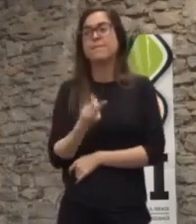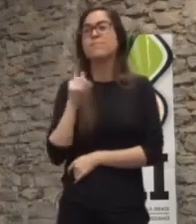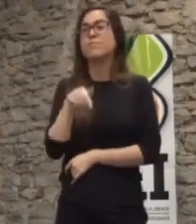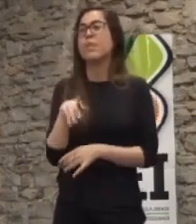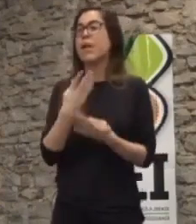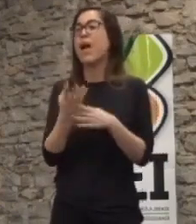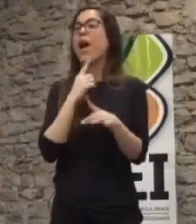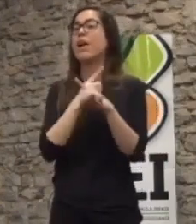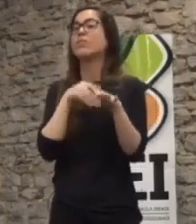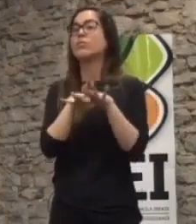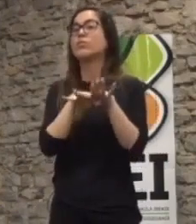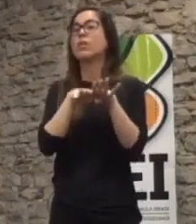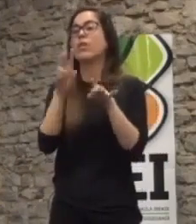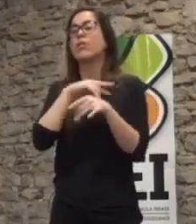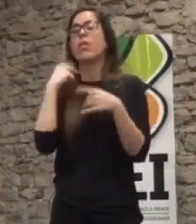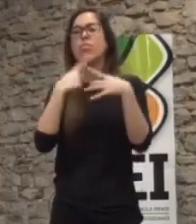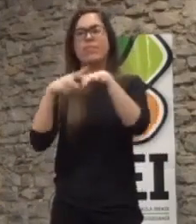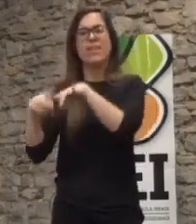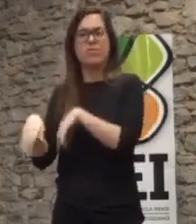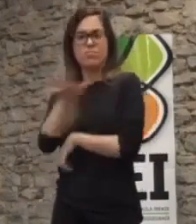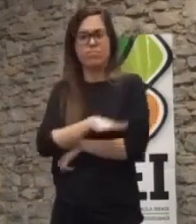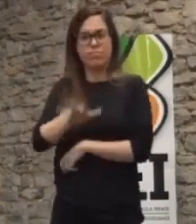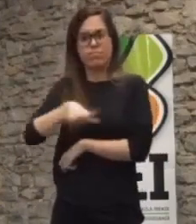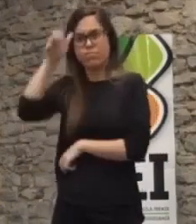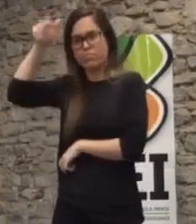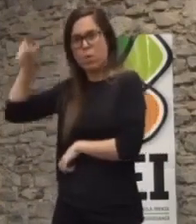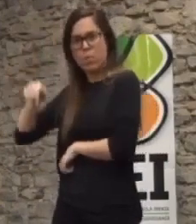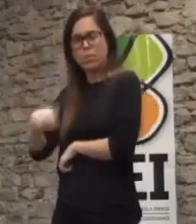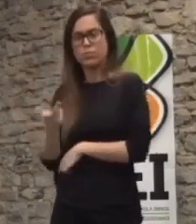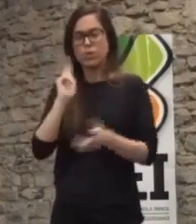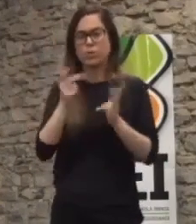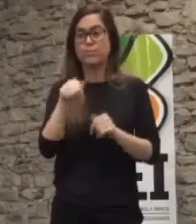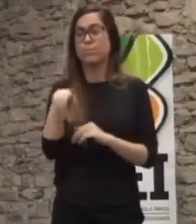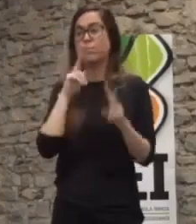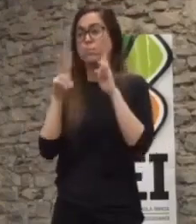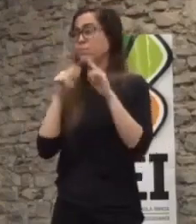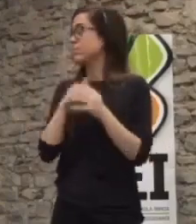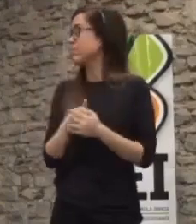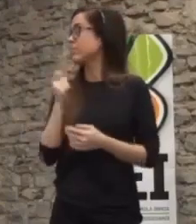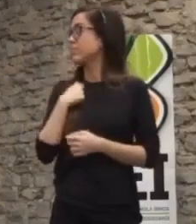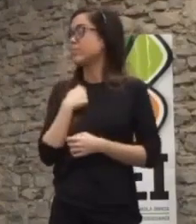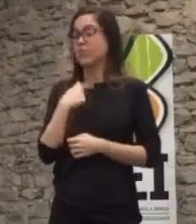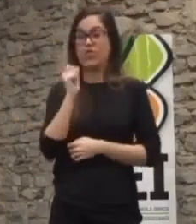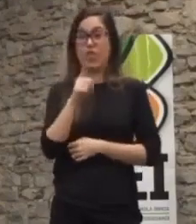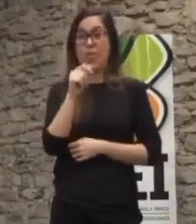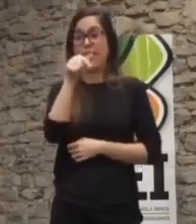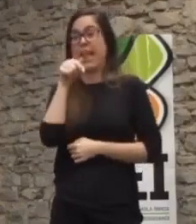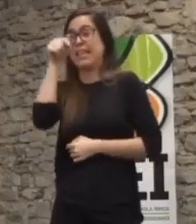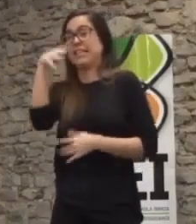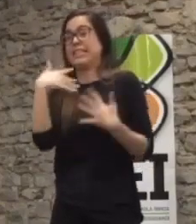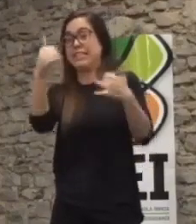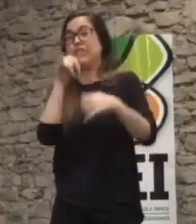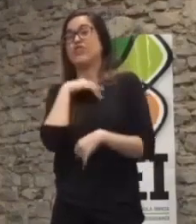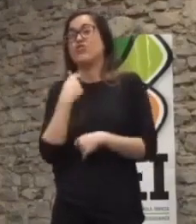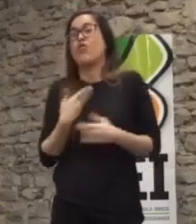agentes antirrumores en diferentes municipios de Euskadi. Entonces, bueno, yo, como veis, suelo estar más en ese lugar que en este, porque soy